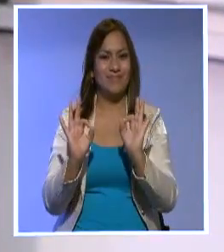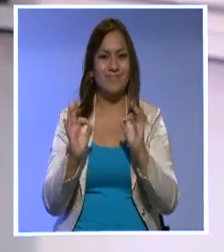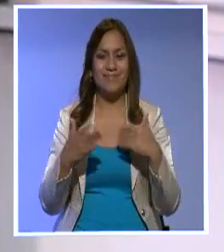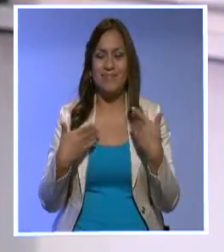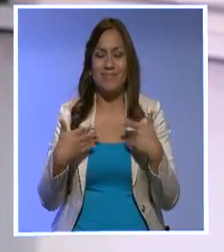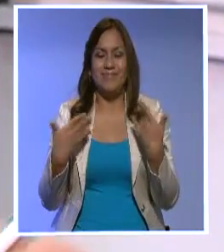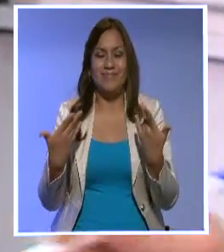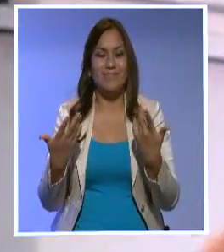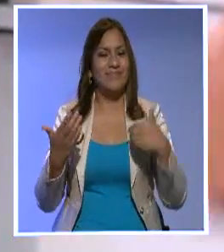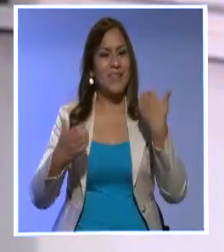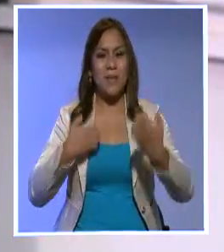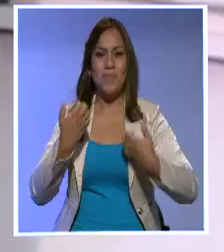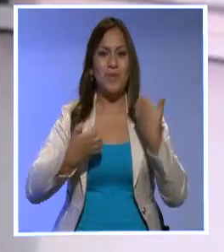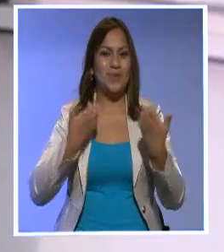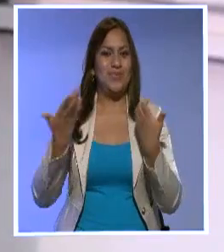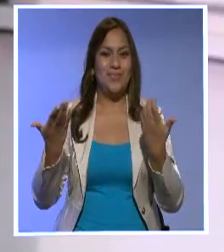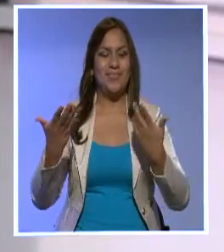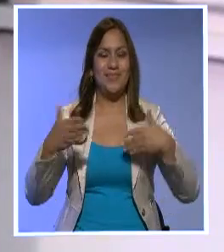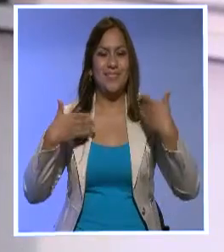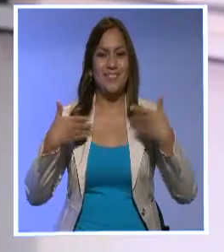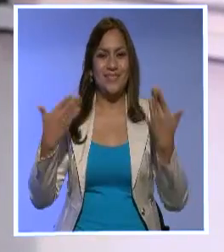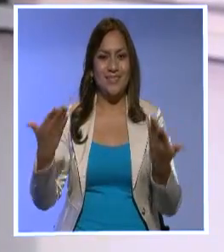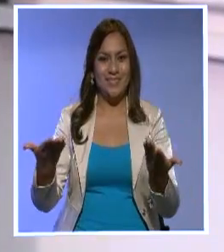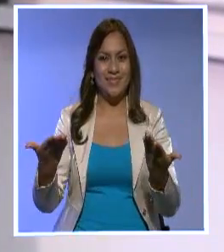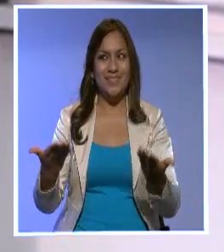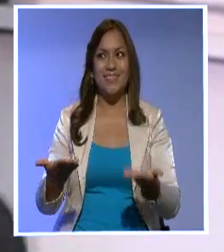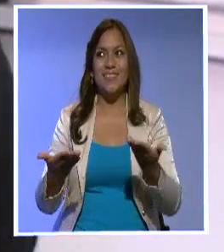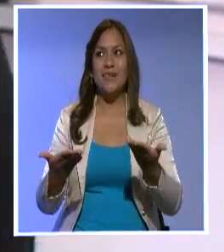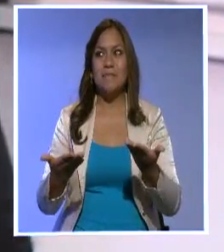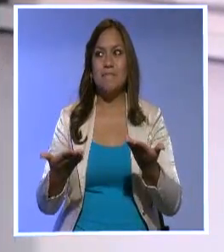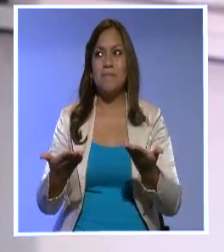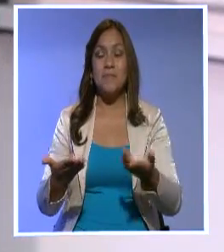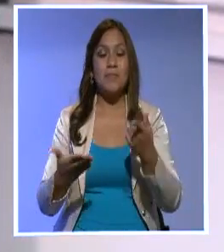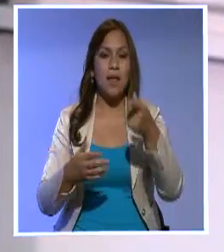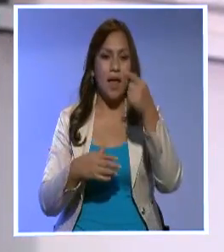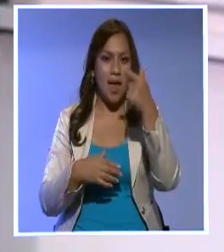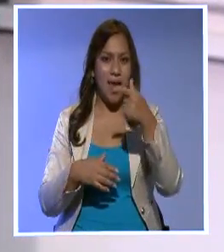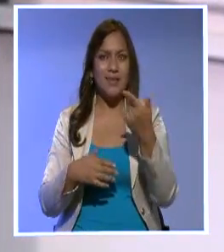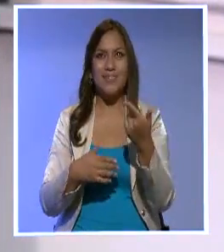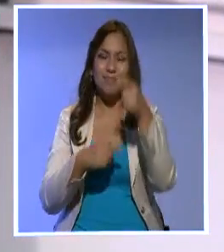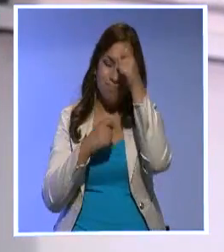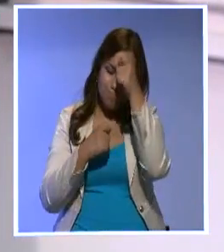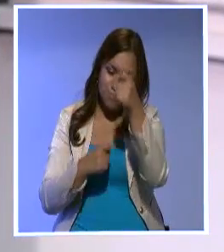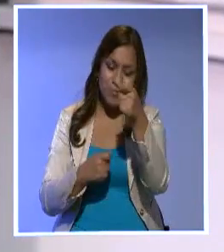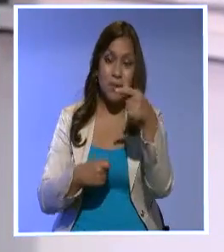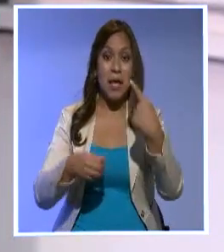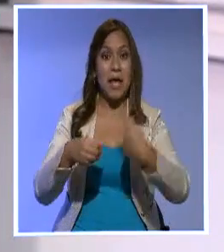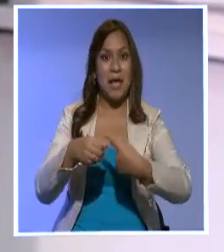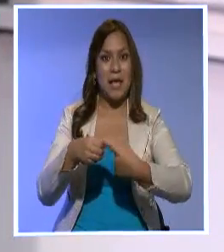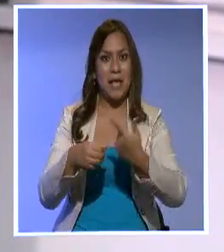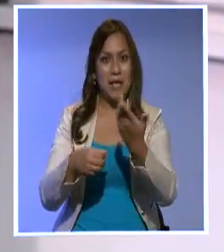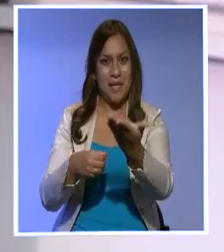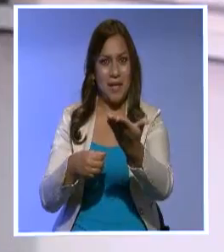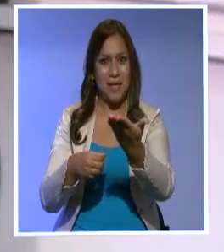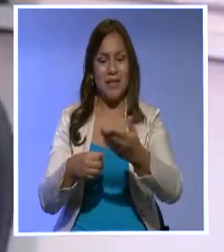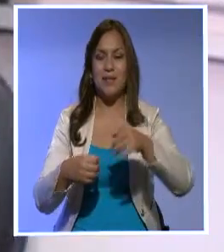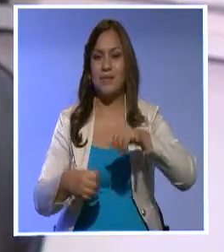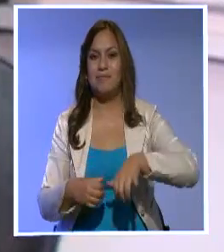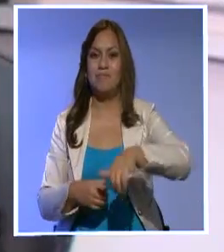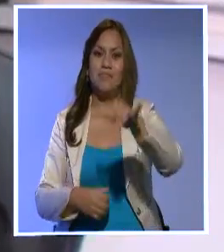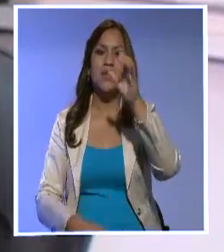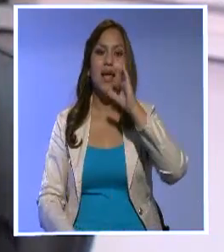muchas ganas y con mucho ánimo ese querido y no popular de quito y ya a seguir cantando